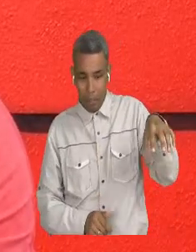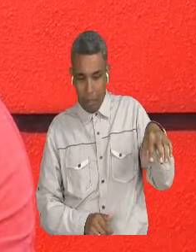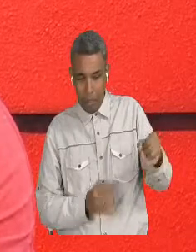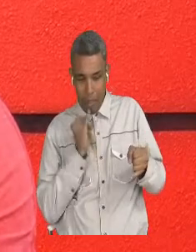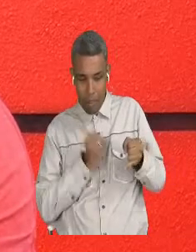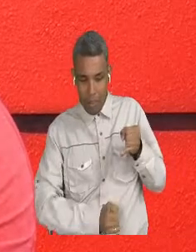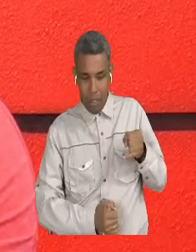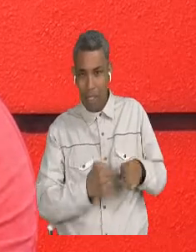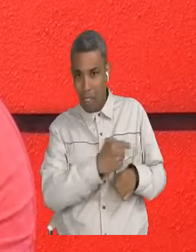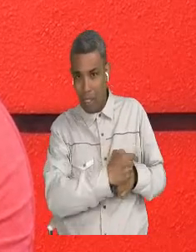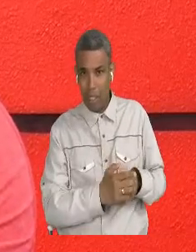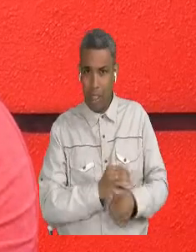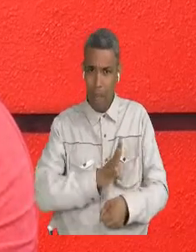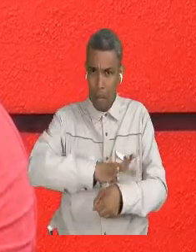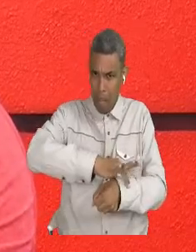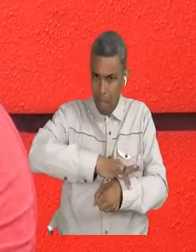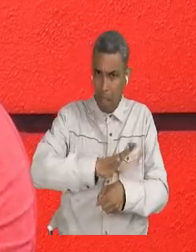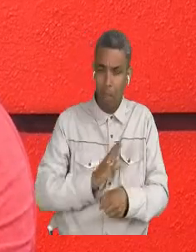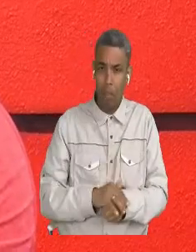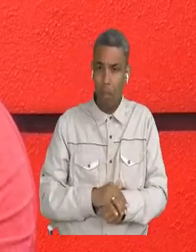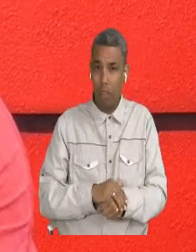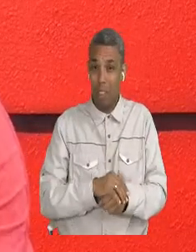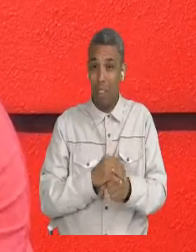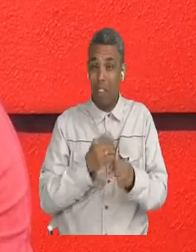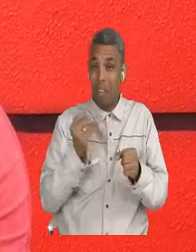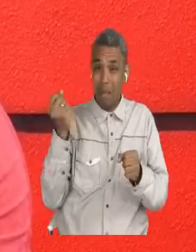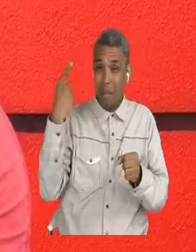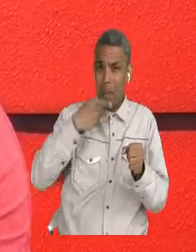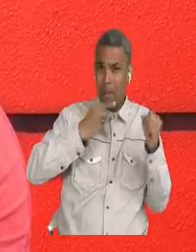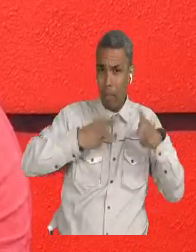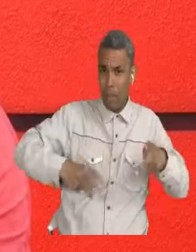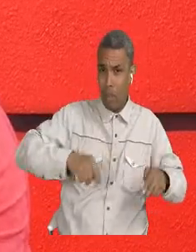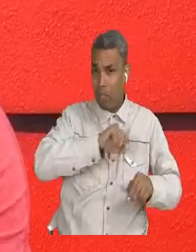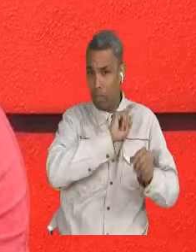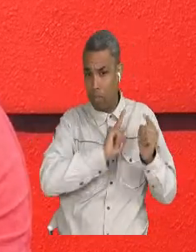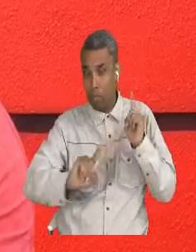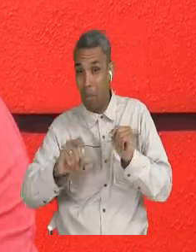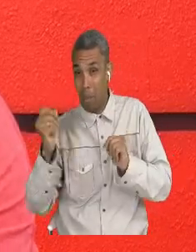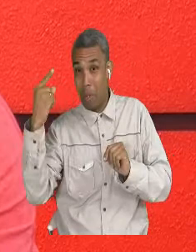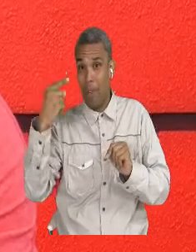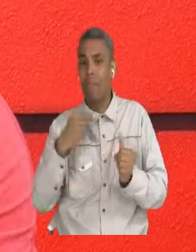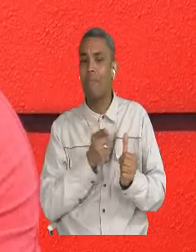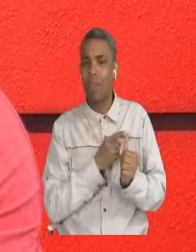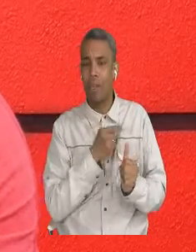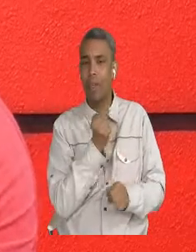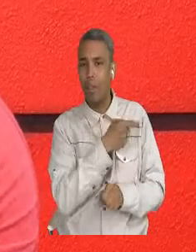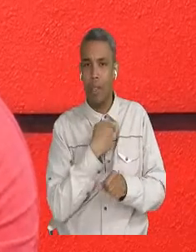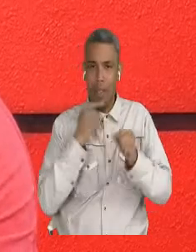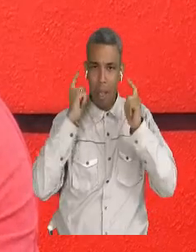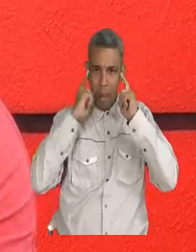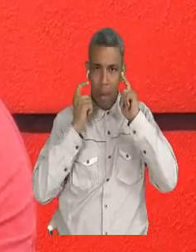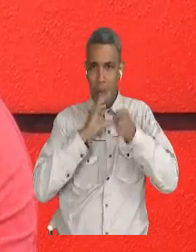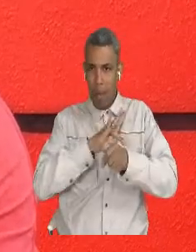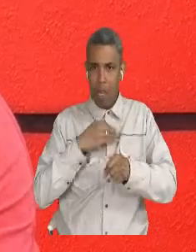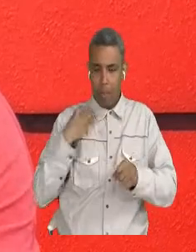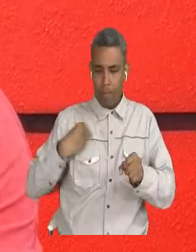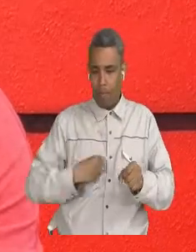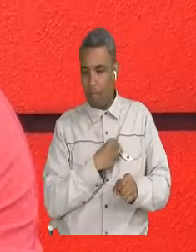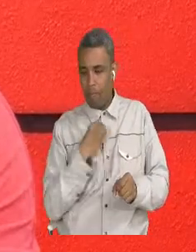donde valoramos a todas las personas que ingresan en el gimnasio. También tenemos la zona cardiovascular, que contamos con bicicletas, caminadoras,